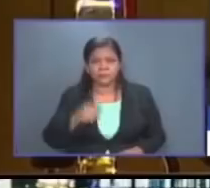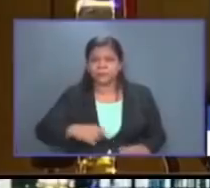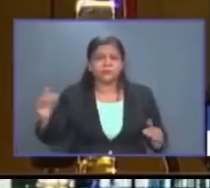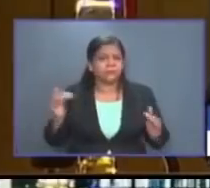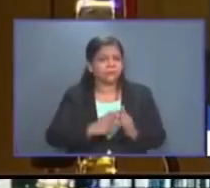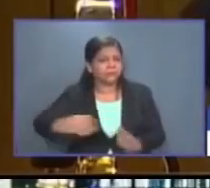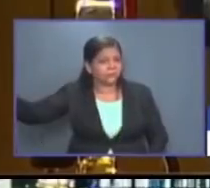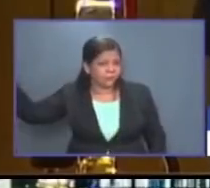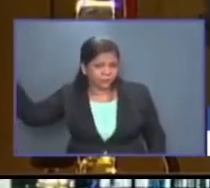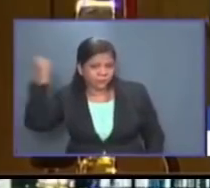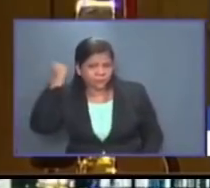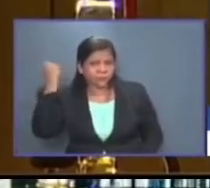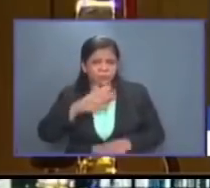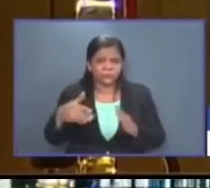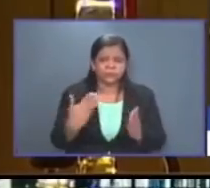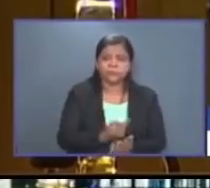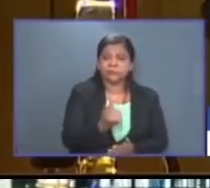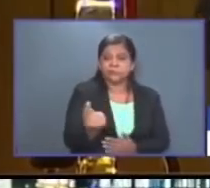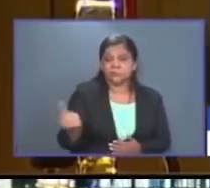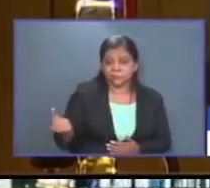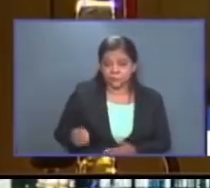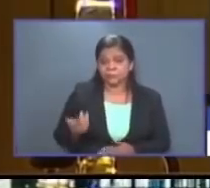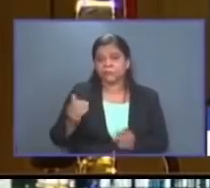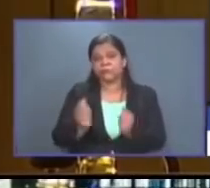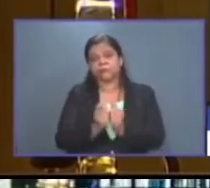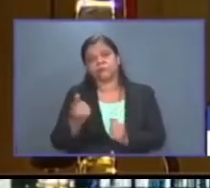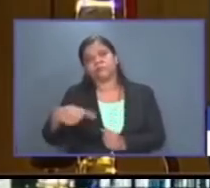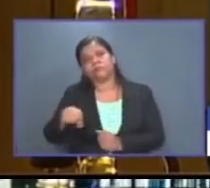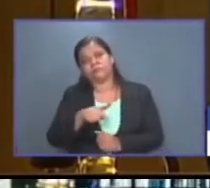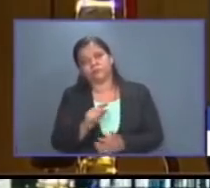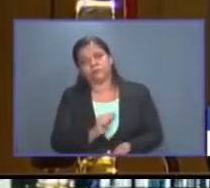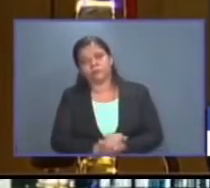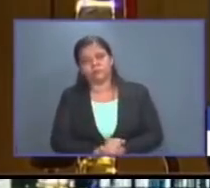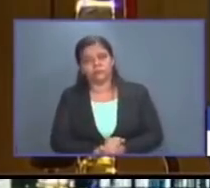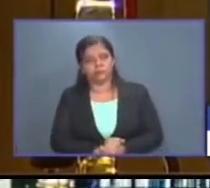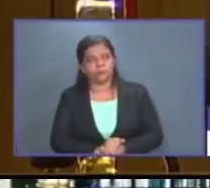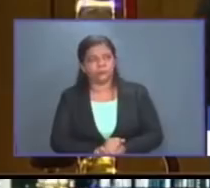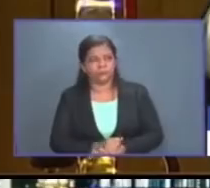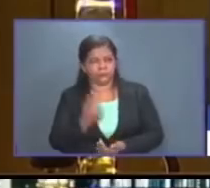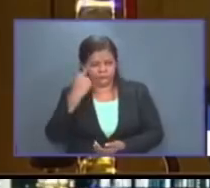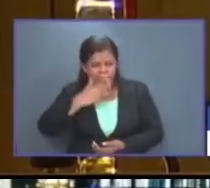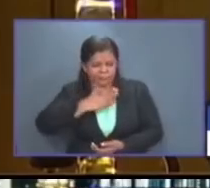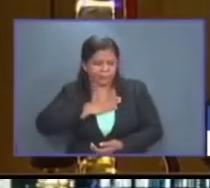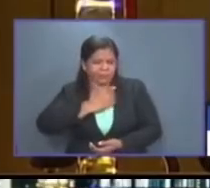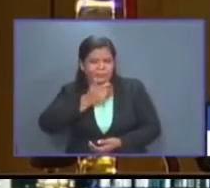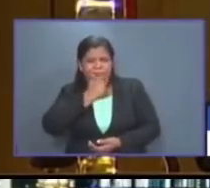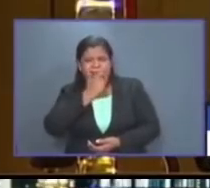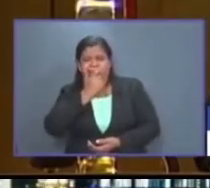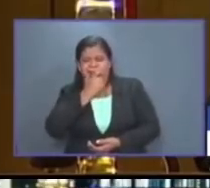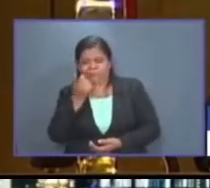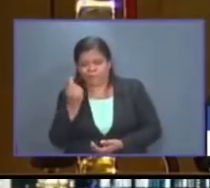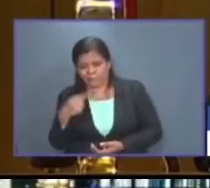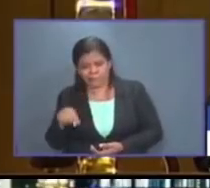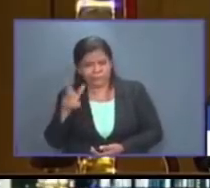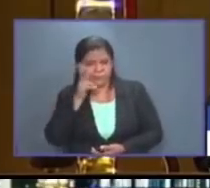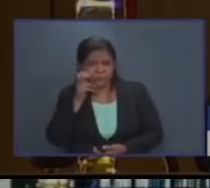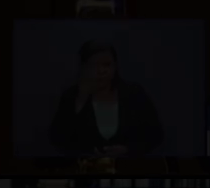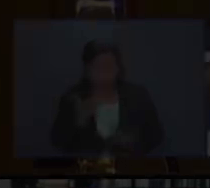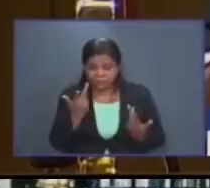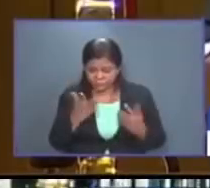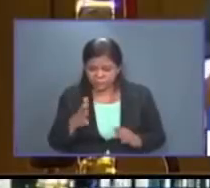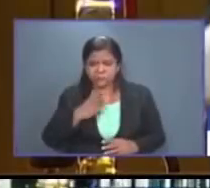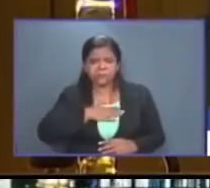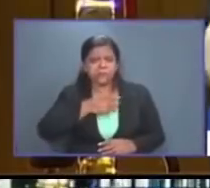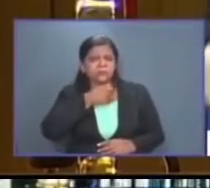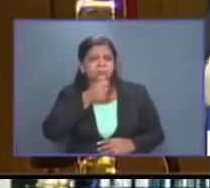bueno justamente así es como agarro el presidente de la asamblea legislativa a los de la esquina pero principalmente al partido frente farabundo martí